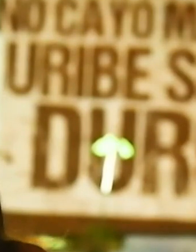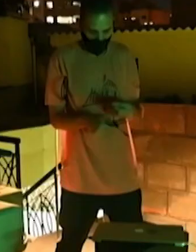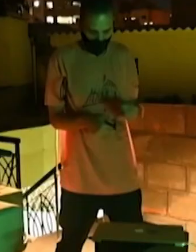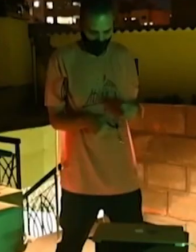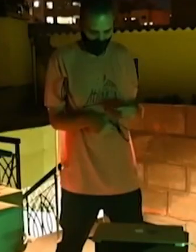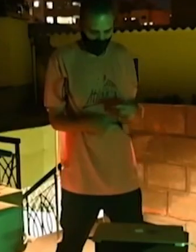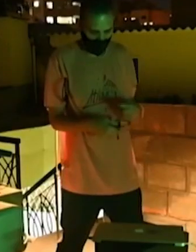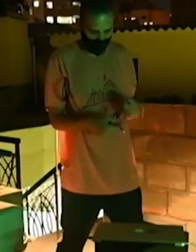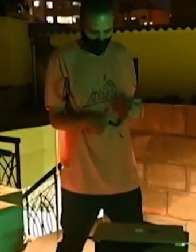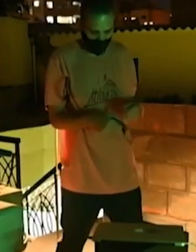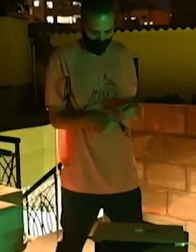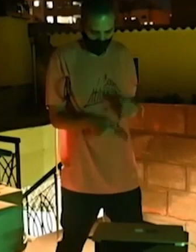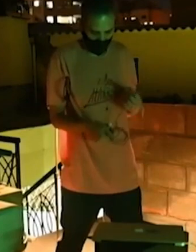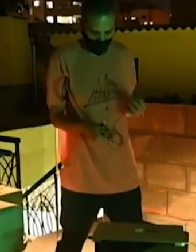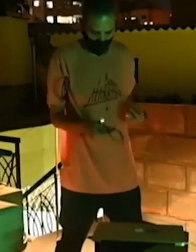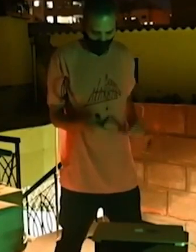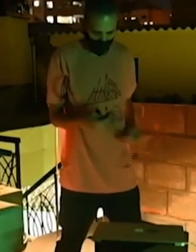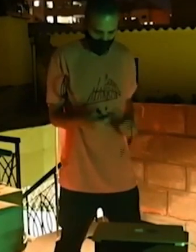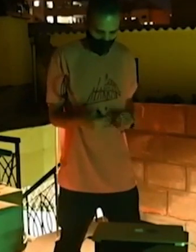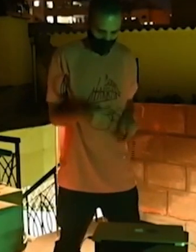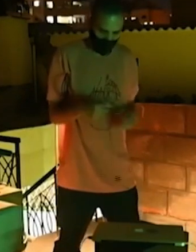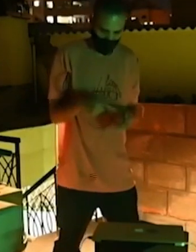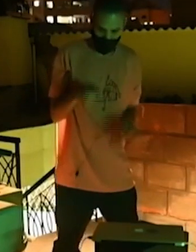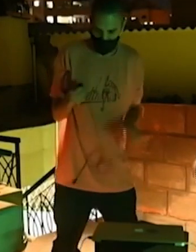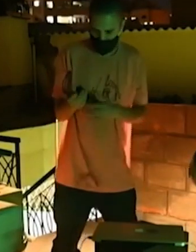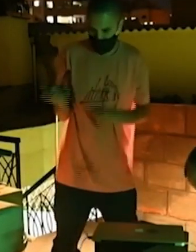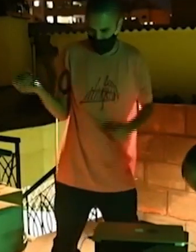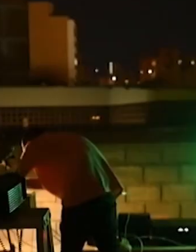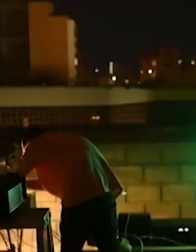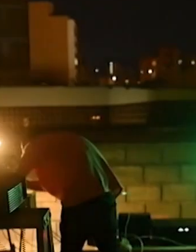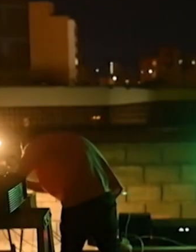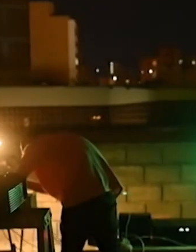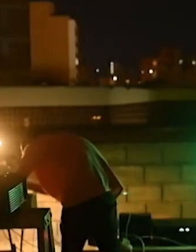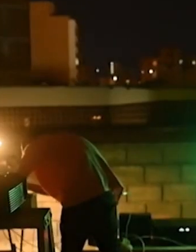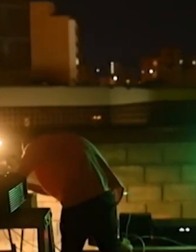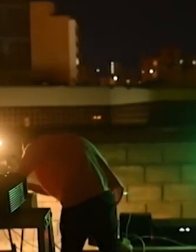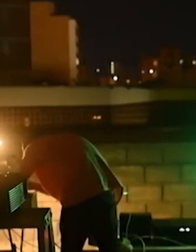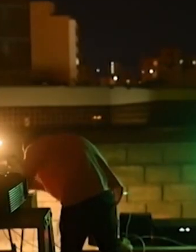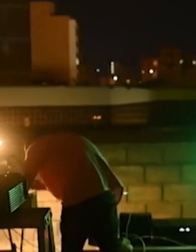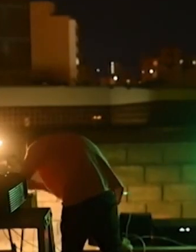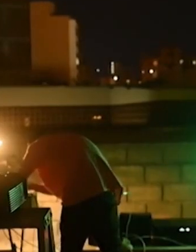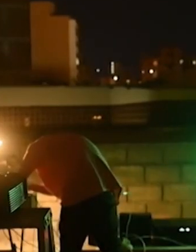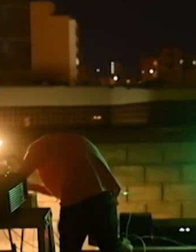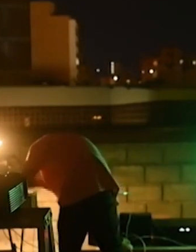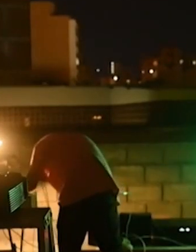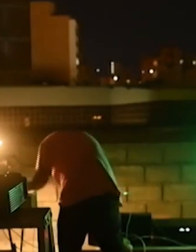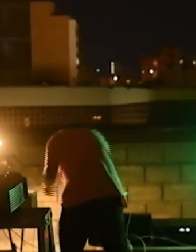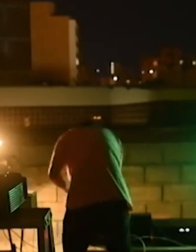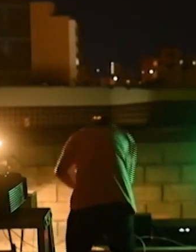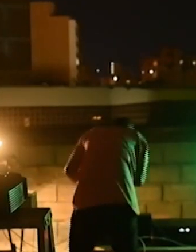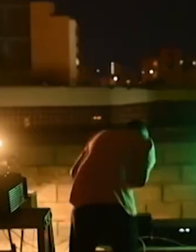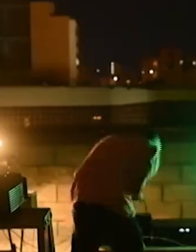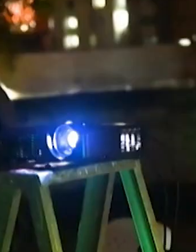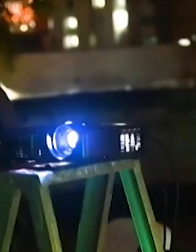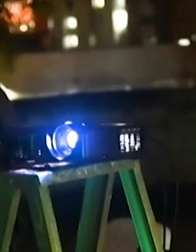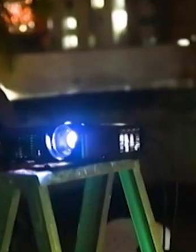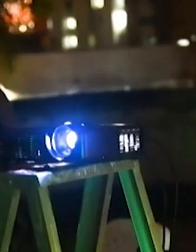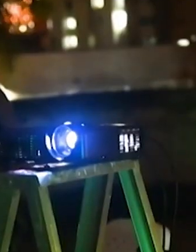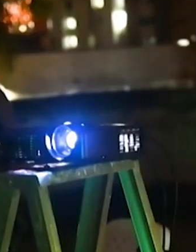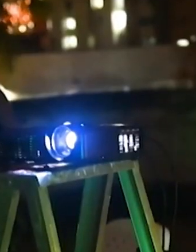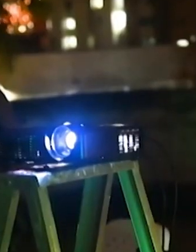poco de imprenta. Una noche de abril, Laura y su compañero músico decidieron implementar un cineclub al aire